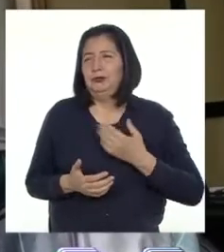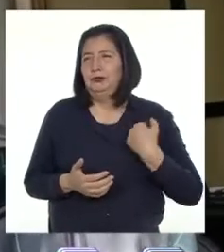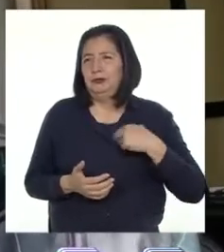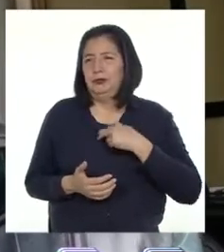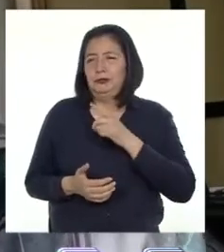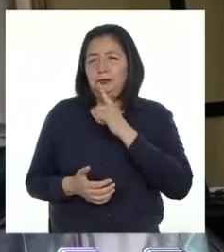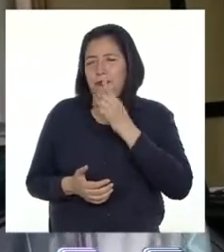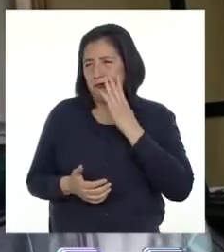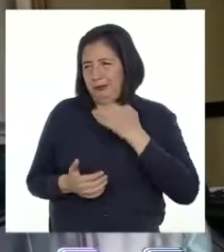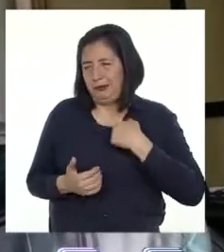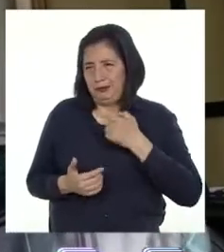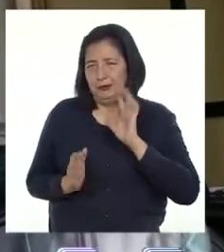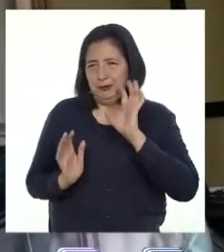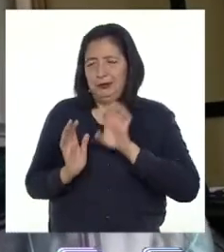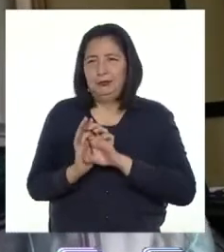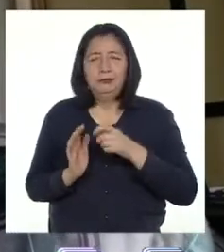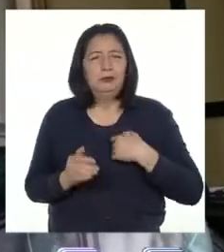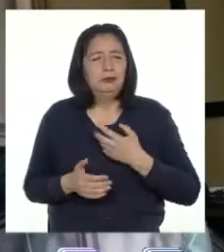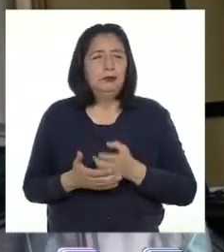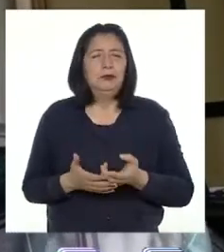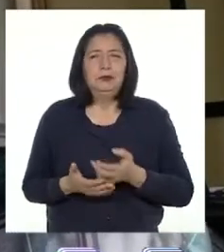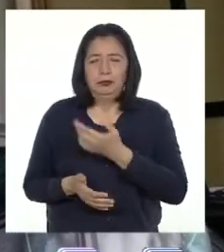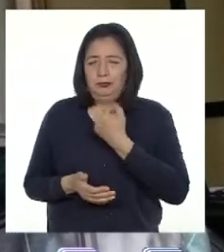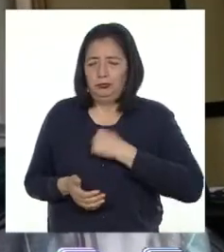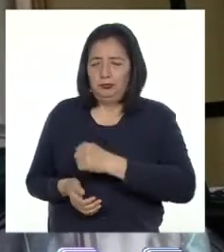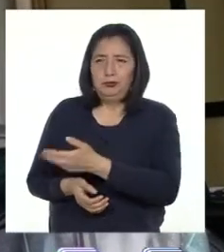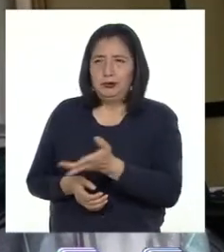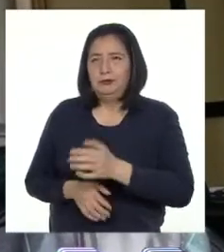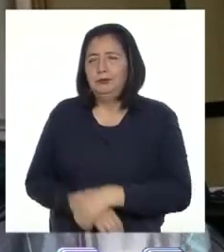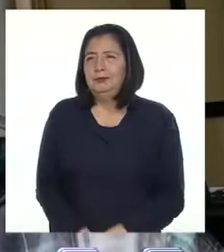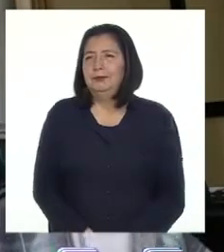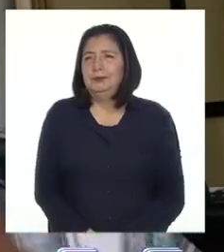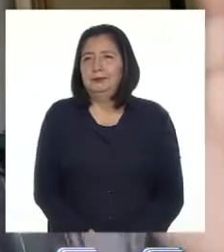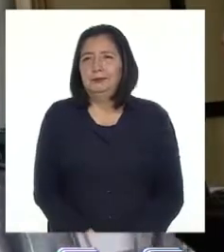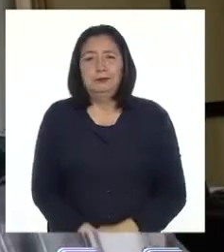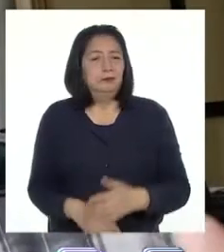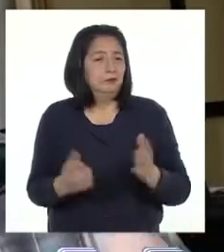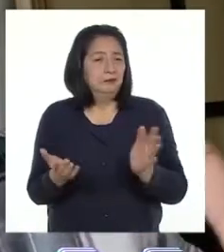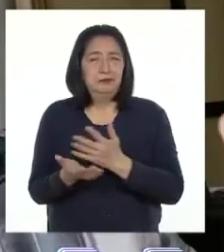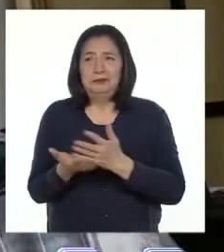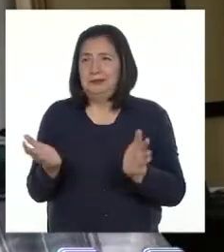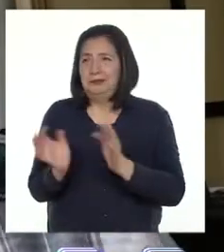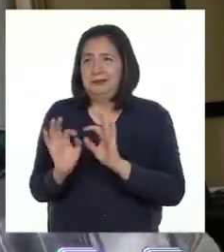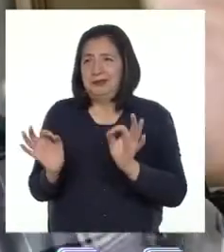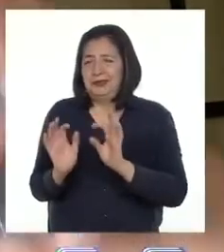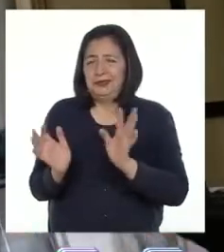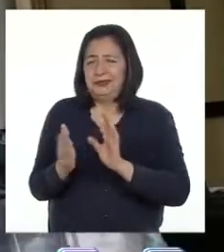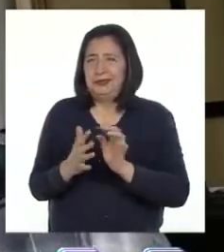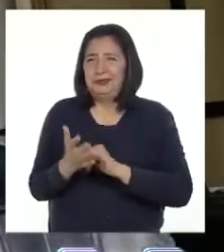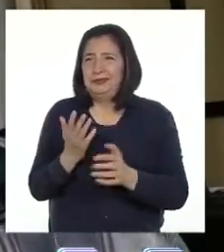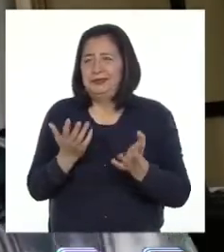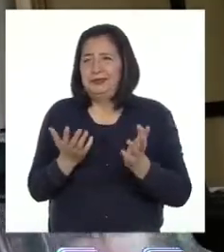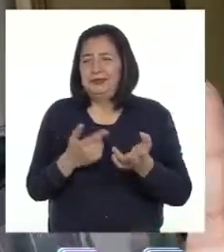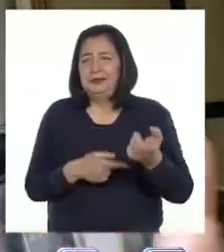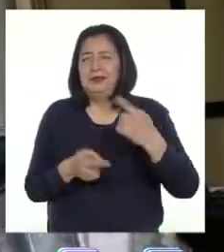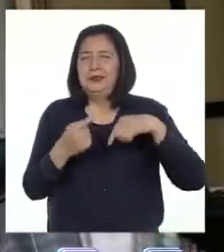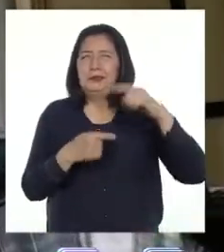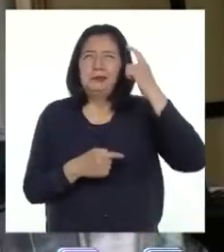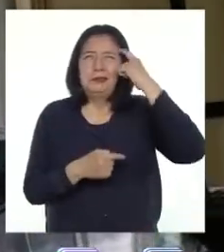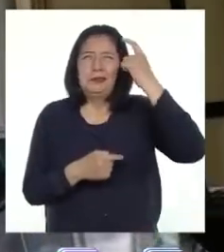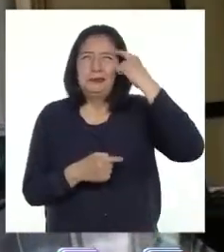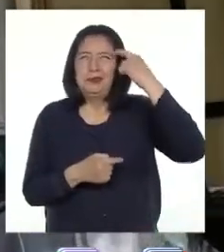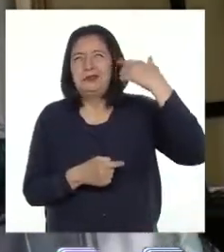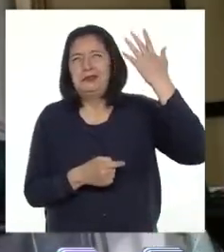como padres, ¿no? Que somos un gran ejemplo para nuestros hijos. Y para que no se venga este pensamiento que